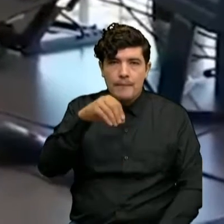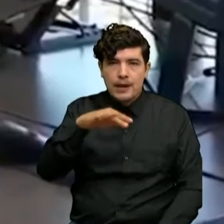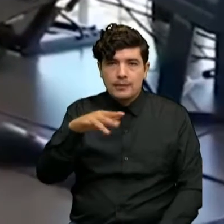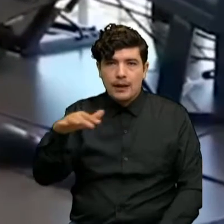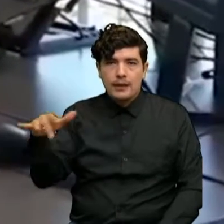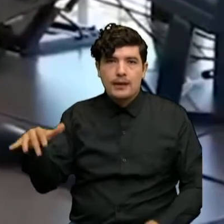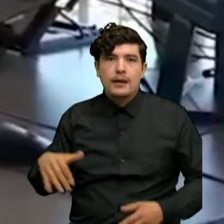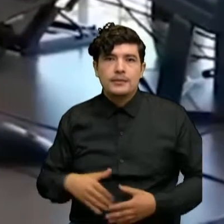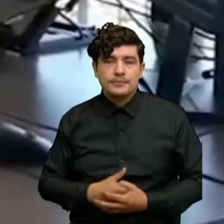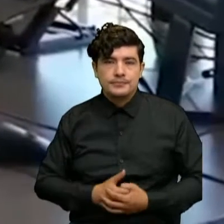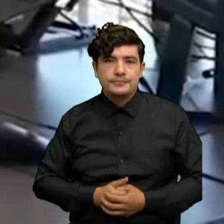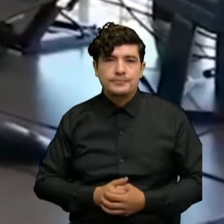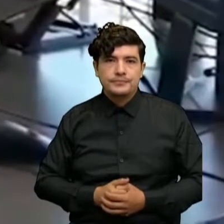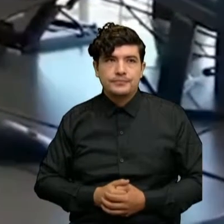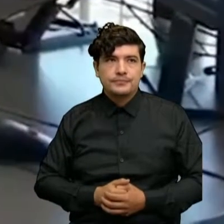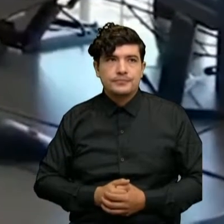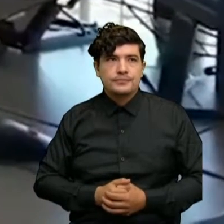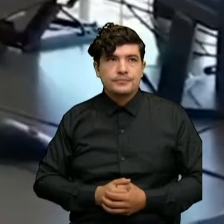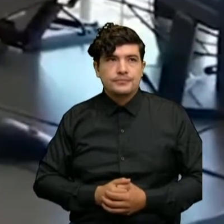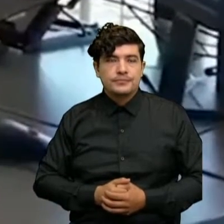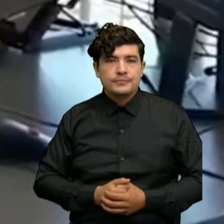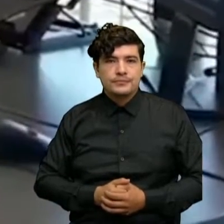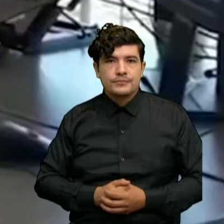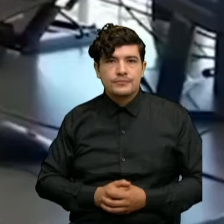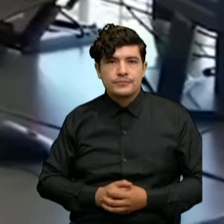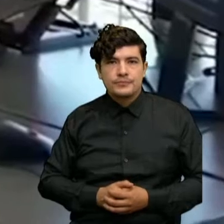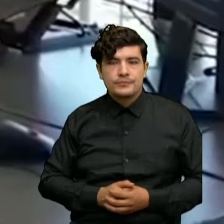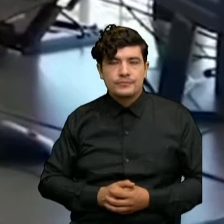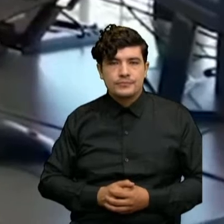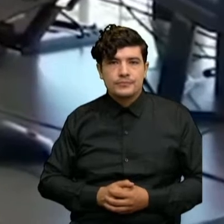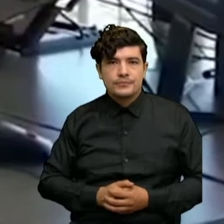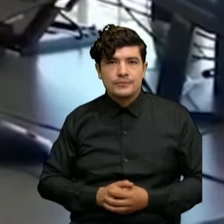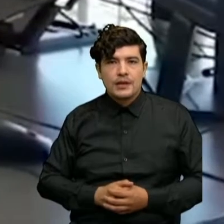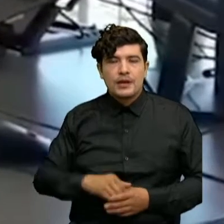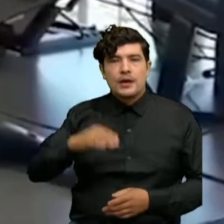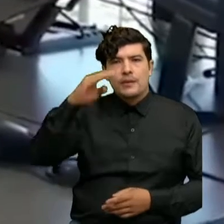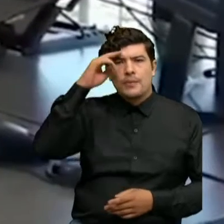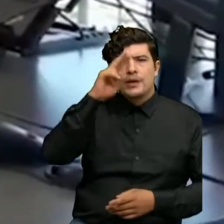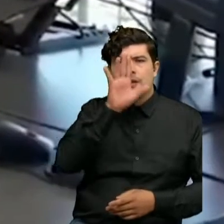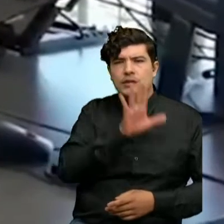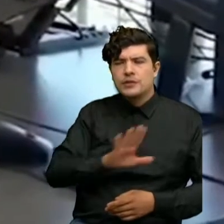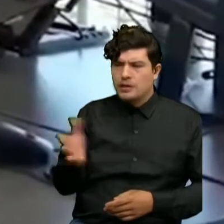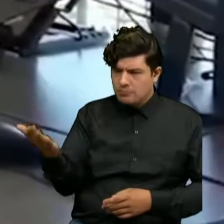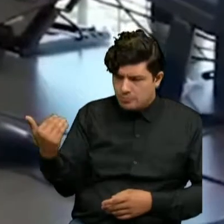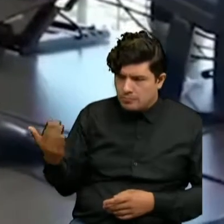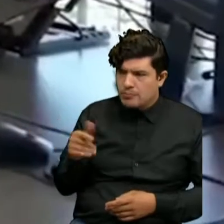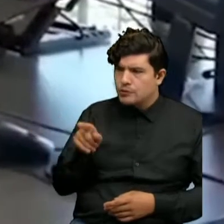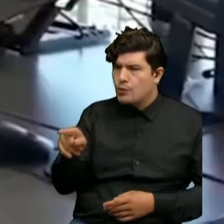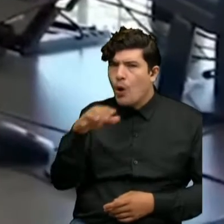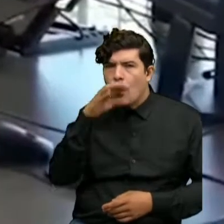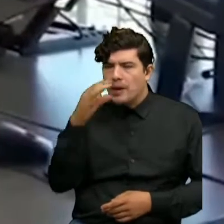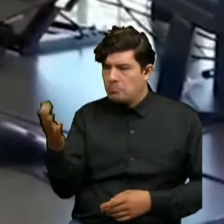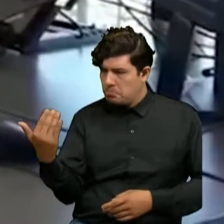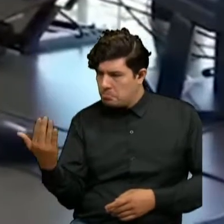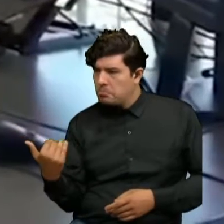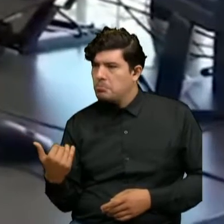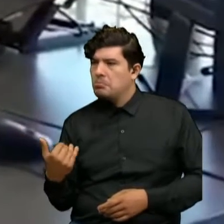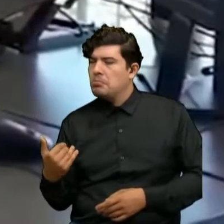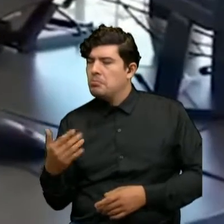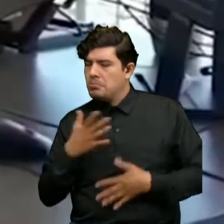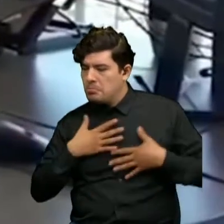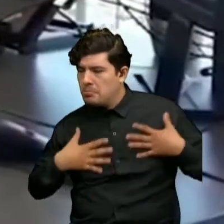por las autoridades para una requisa y al ser requerido el tren de la guía y es abordado dentro más